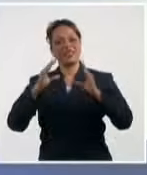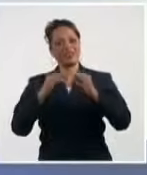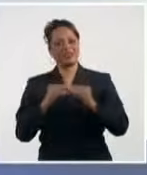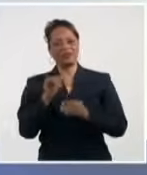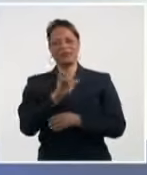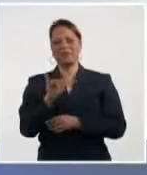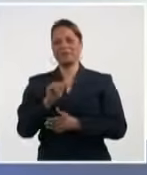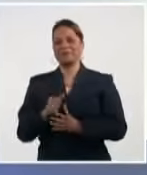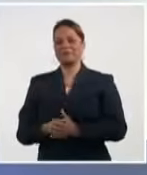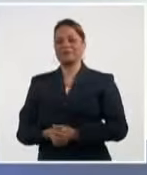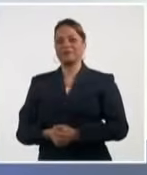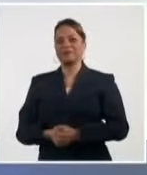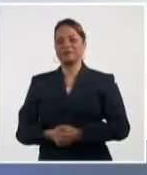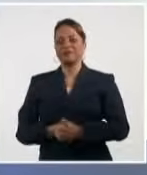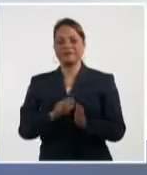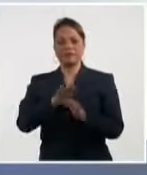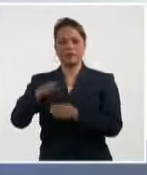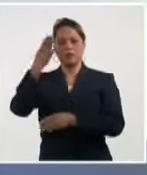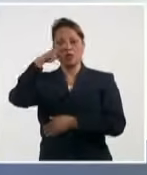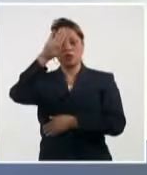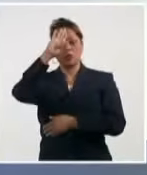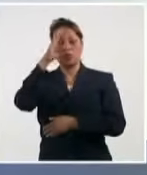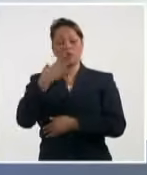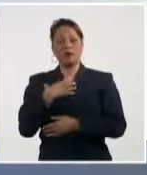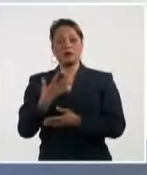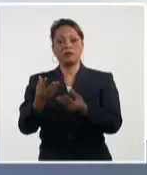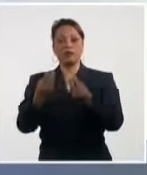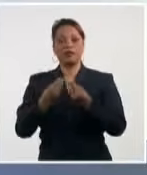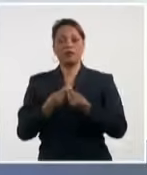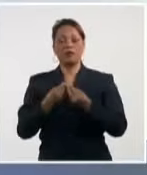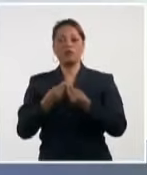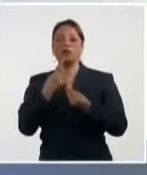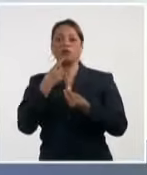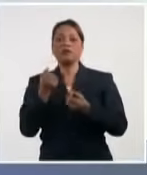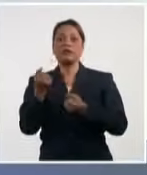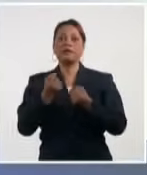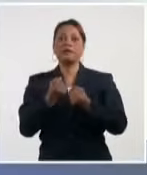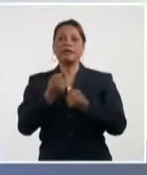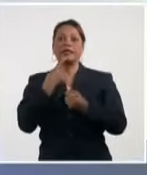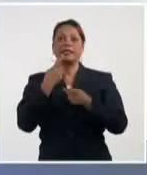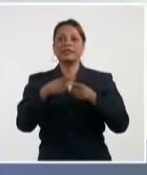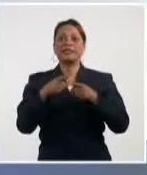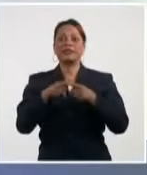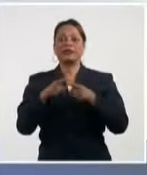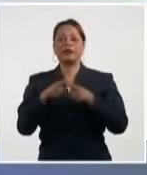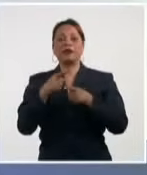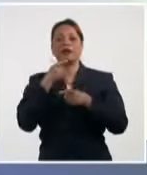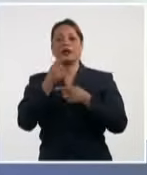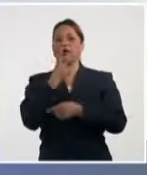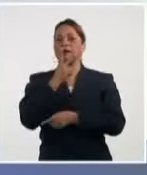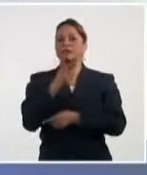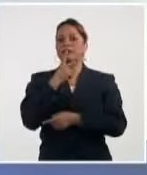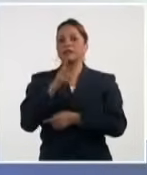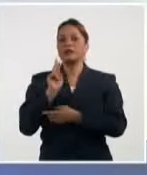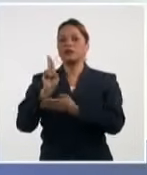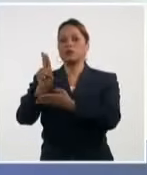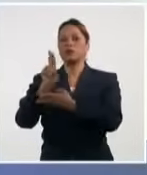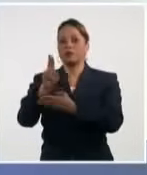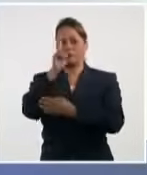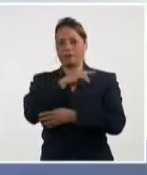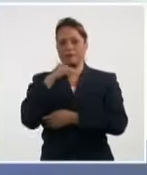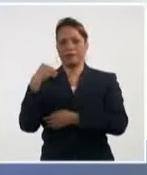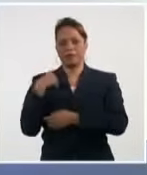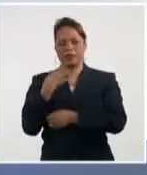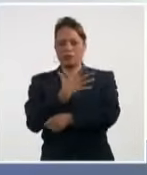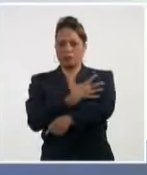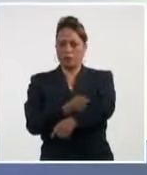Pavel. Y Cuba adquirió un lote de transporte sanitario para cubrir fundamentalmente servicios de atención a emergencias médicas. Tras